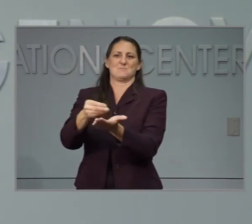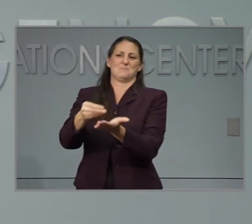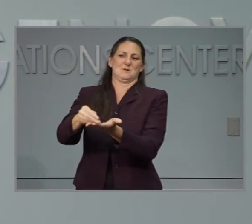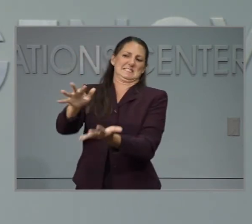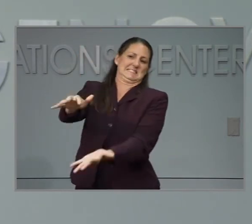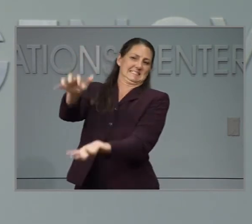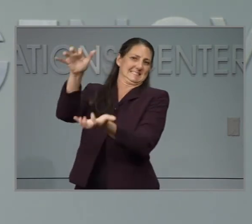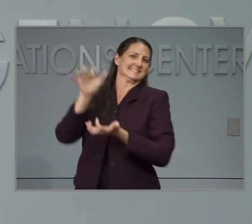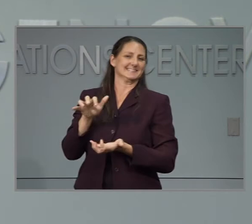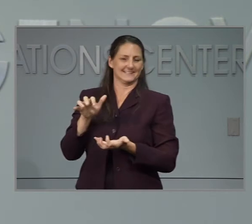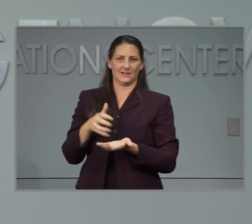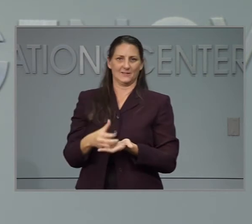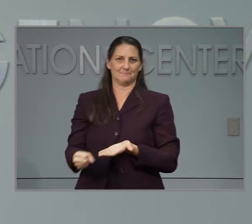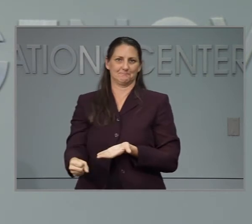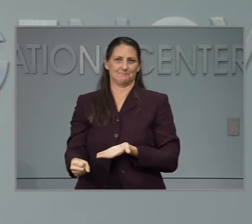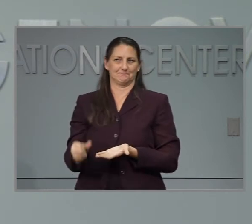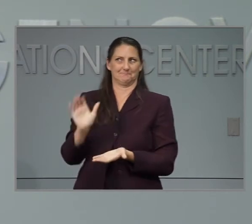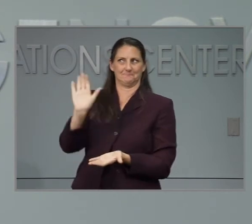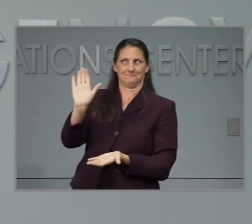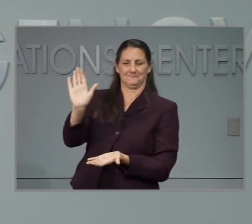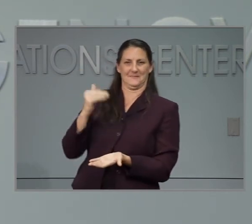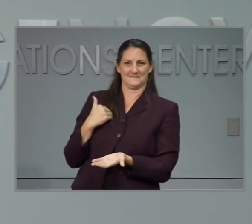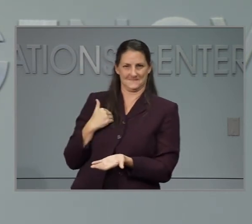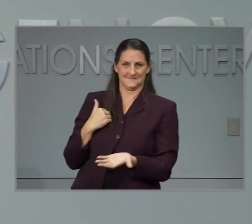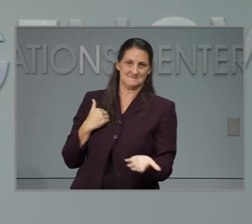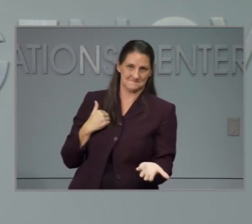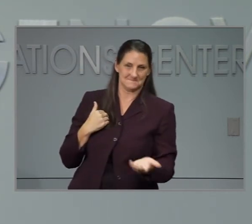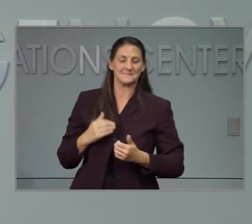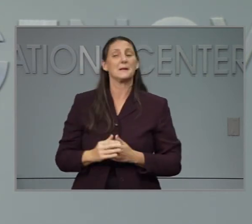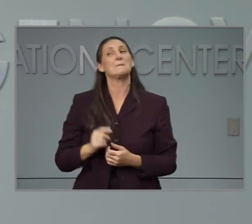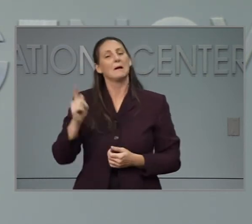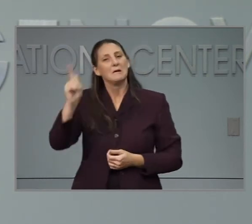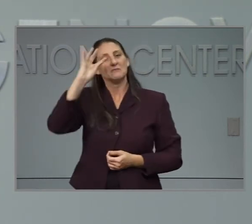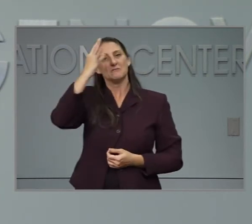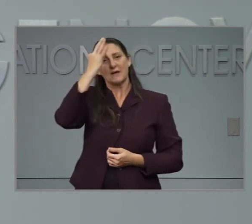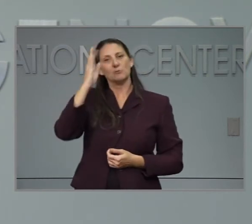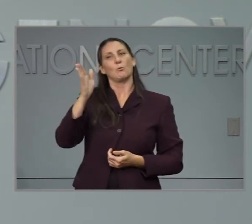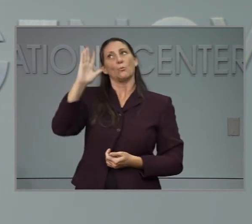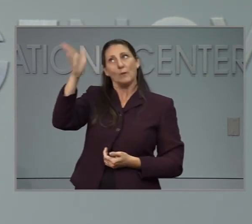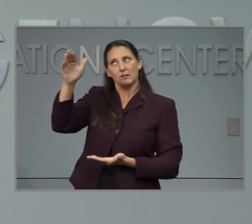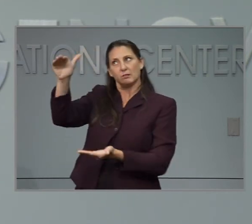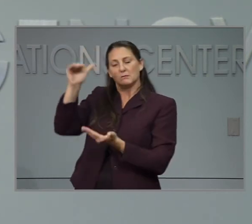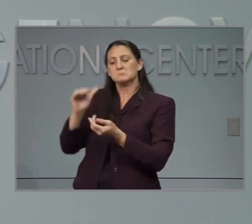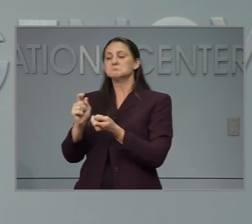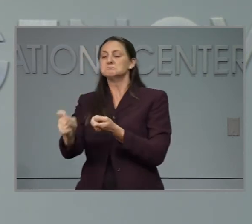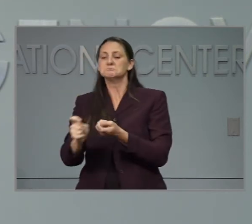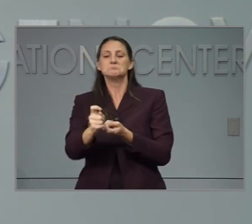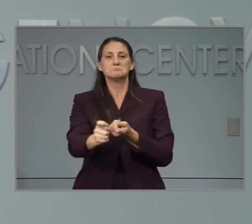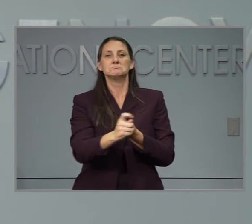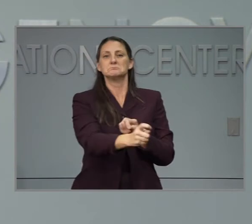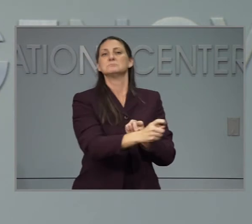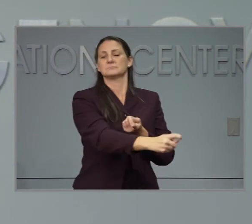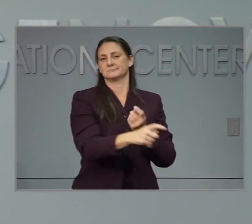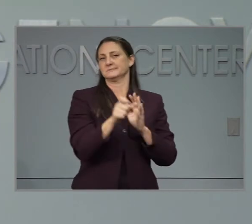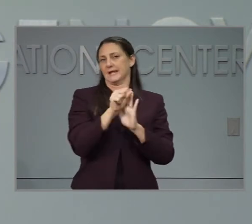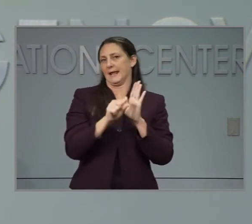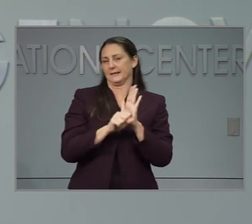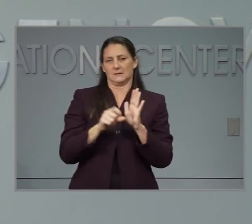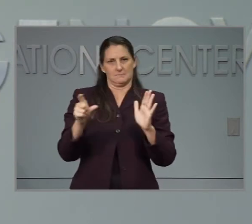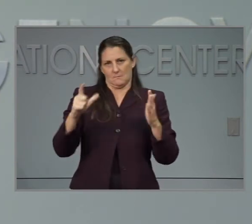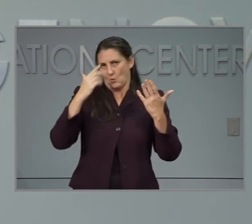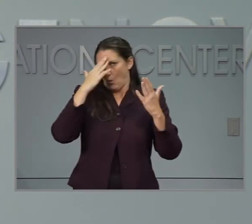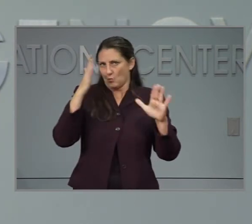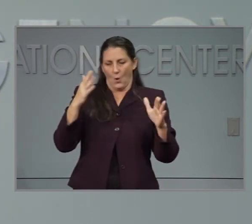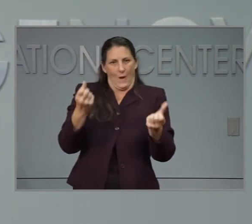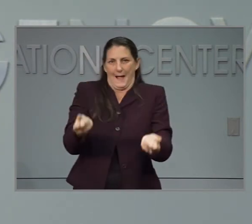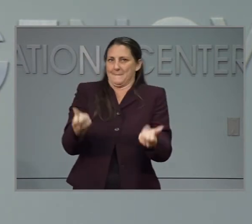meses y van a compartirlas con nosotros y van a asignarlas a los diversos estados. Seguimos recibiendo información